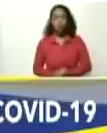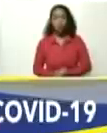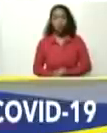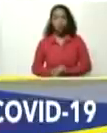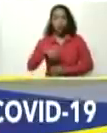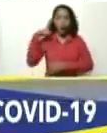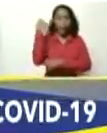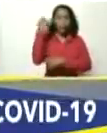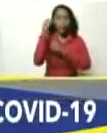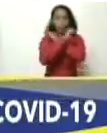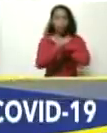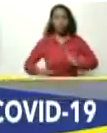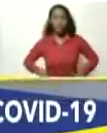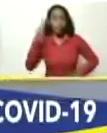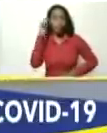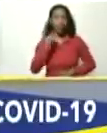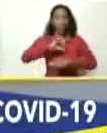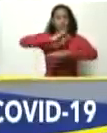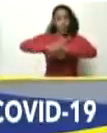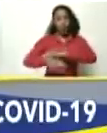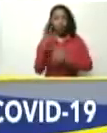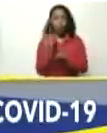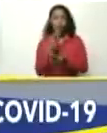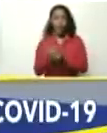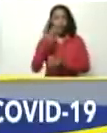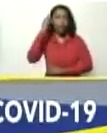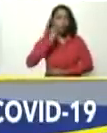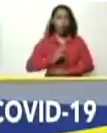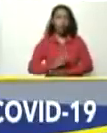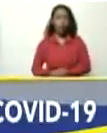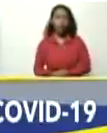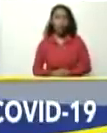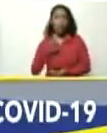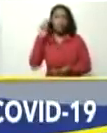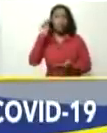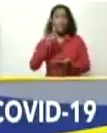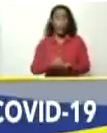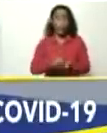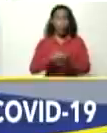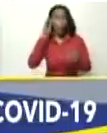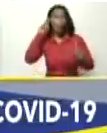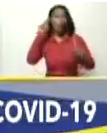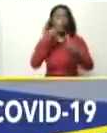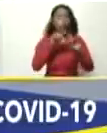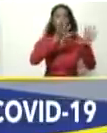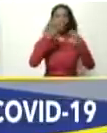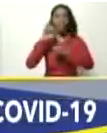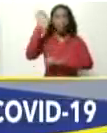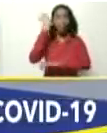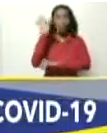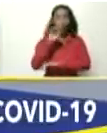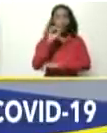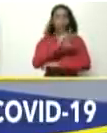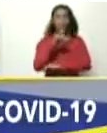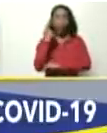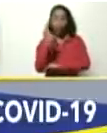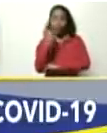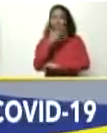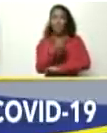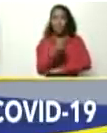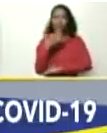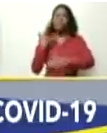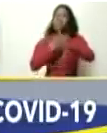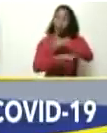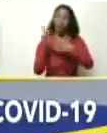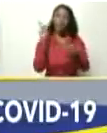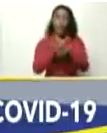Apure, Portuguesa, Bolívar, Delta Macuro, Monagas y Sucre, llegamos a la meta del 90% el 31 de diciembre y vamos a